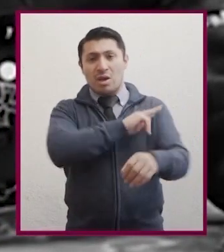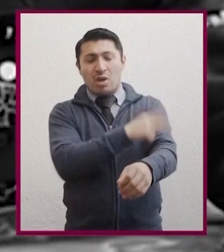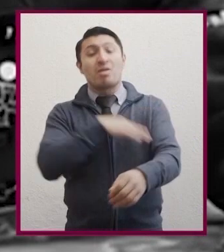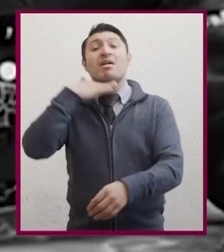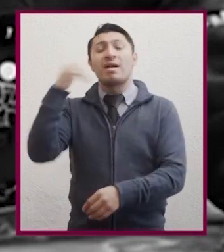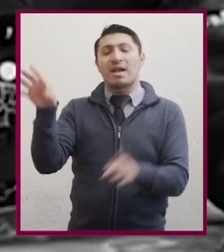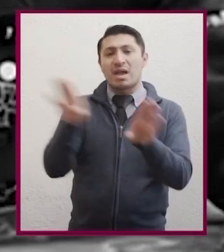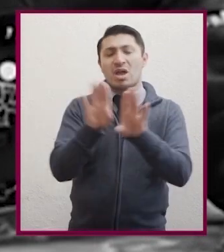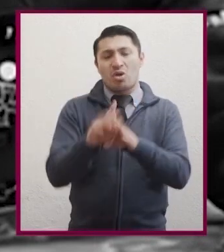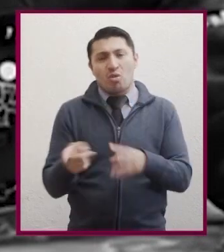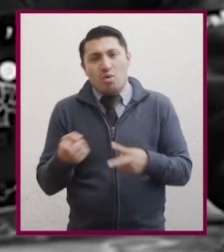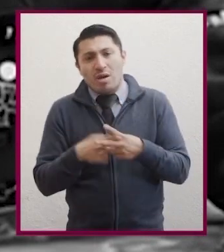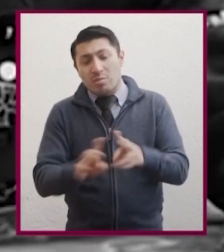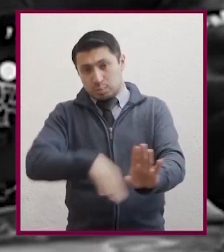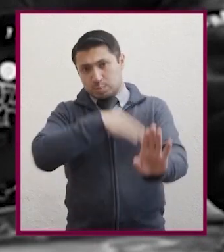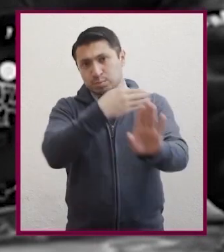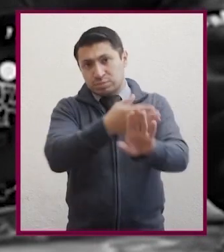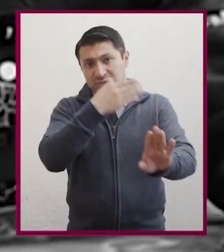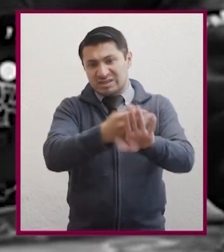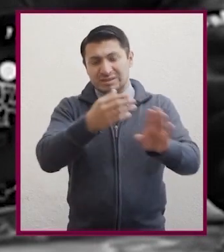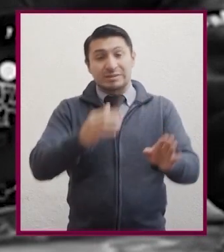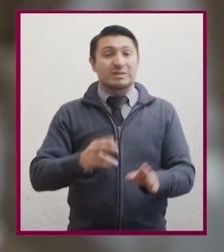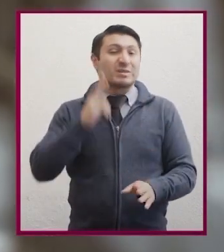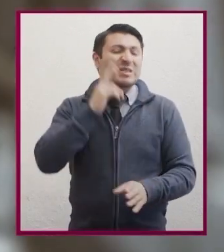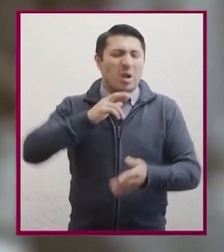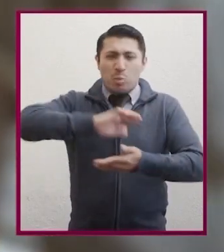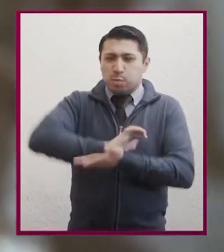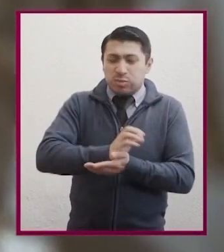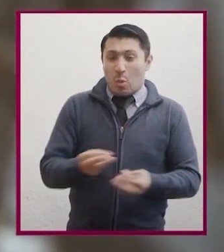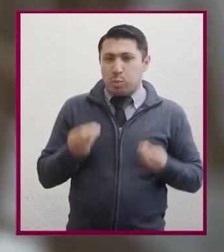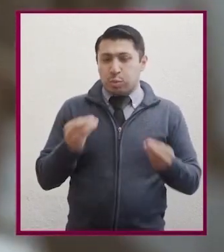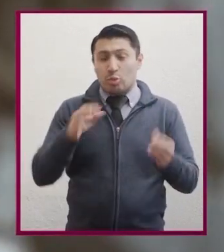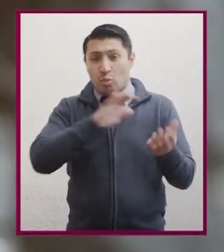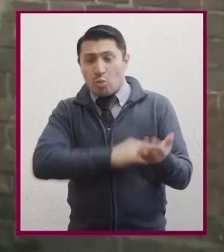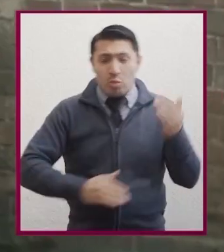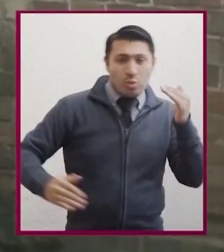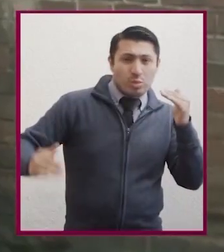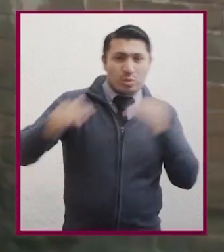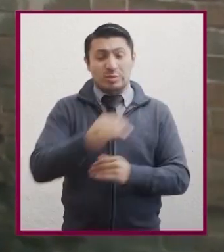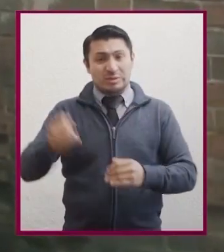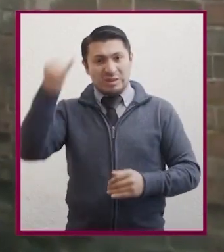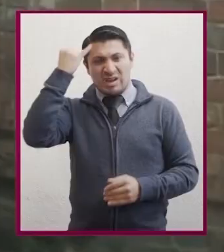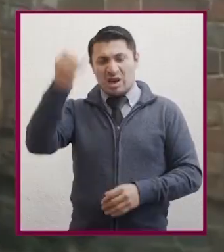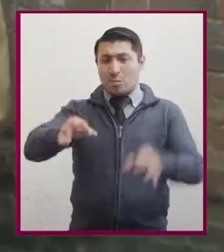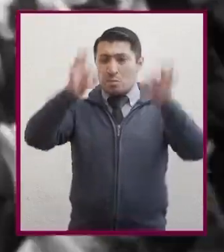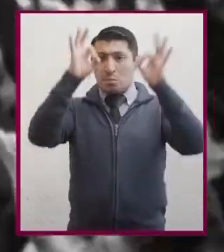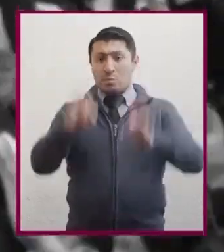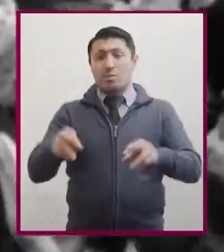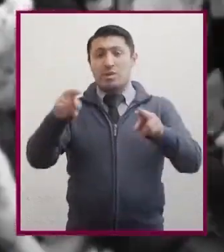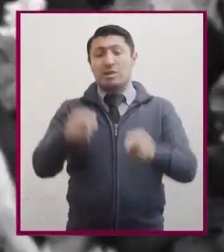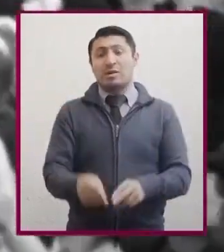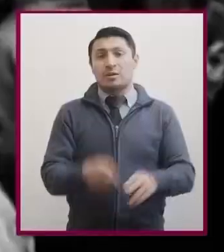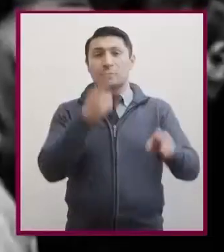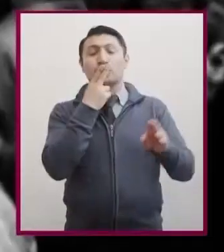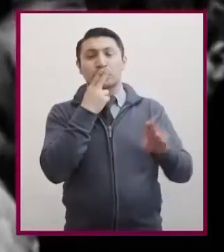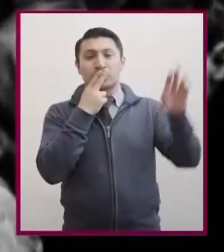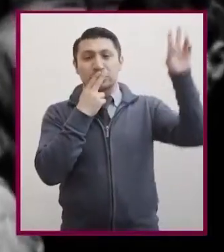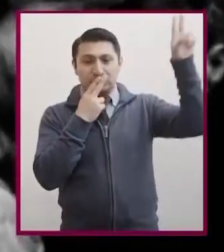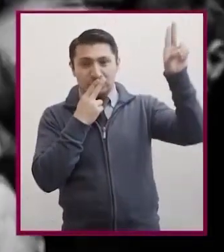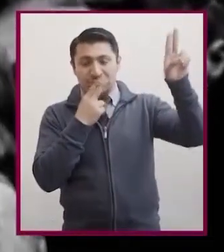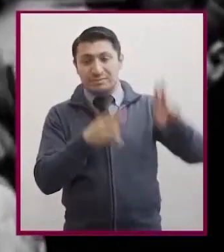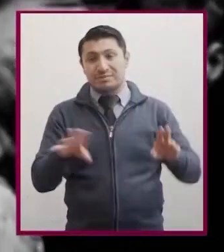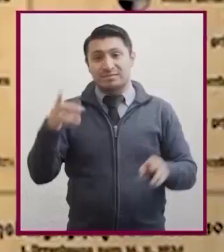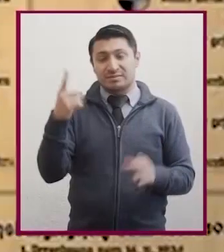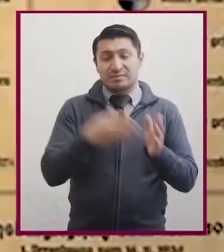el antisemitismo con un alto contenido racista se convirtió en la ideología oficial del nazismo. En